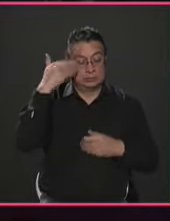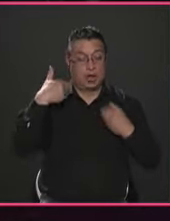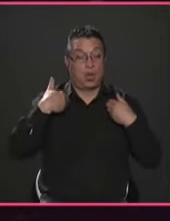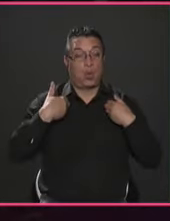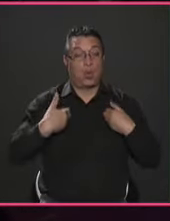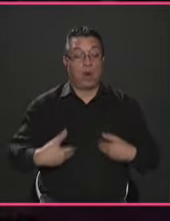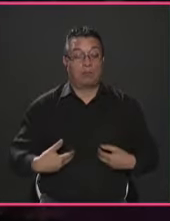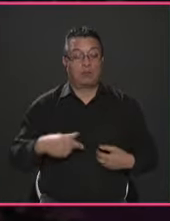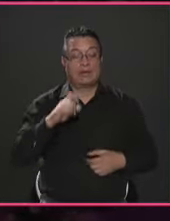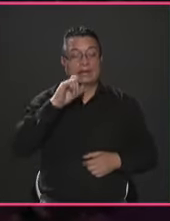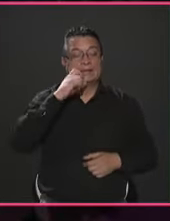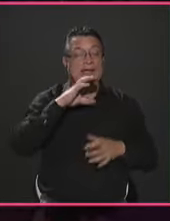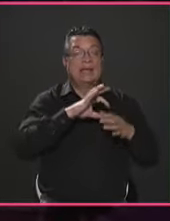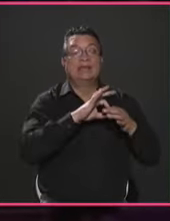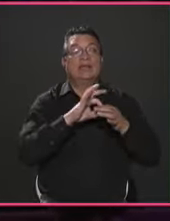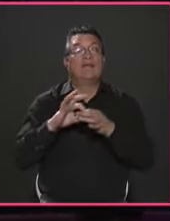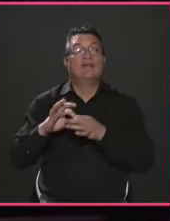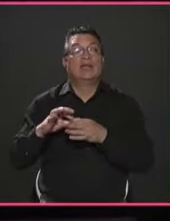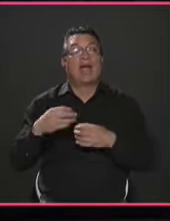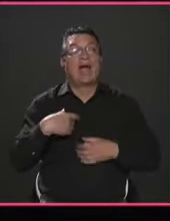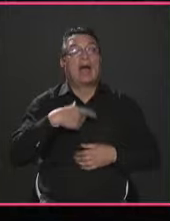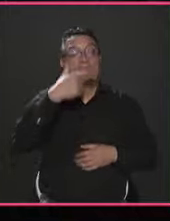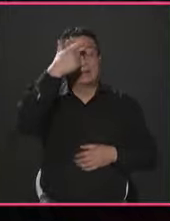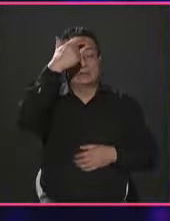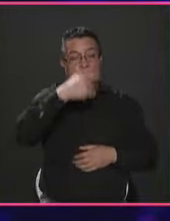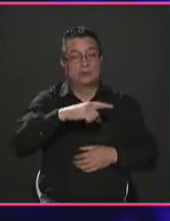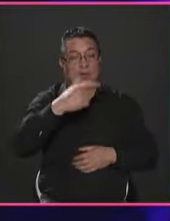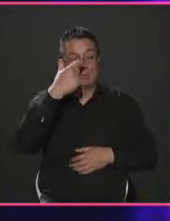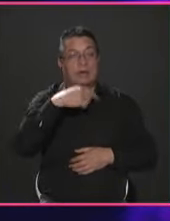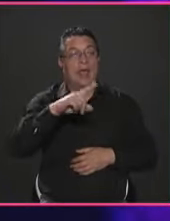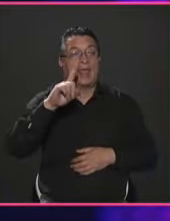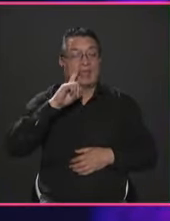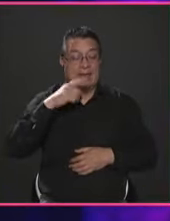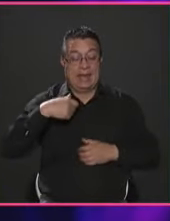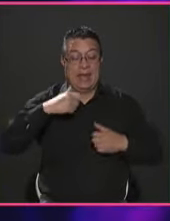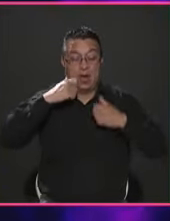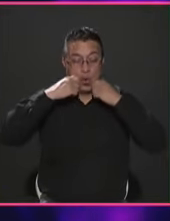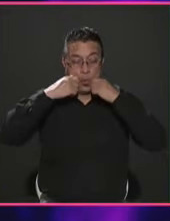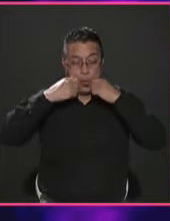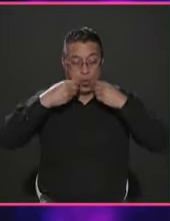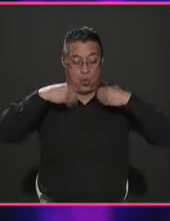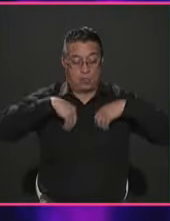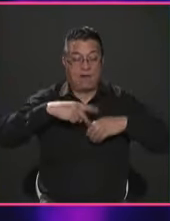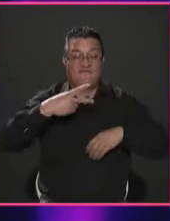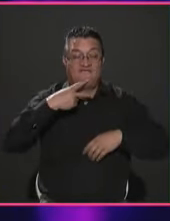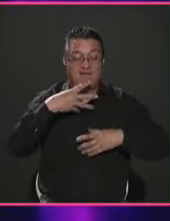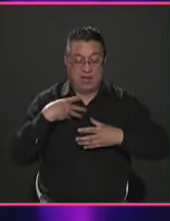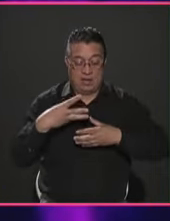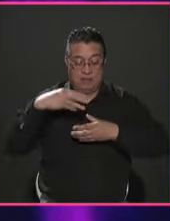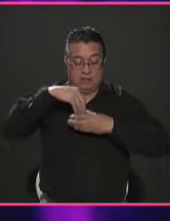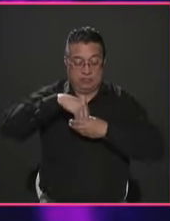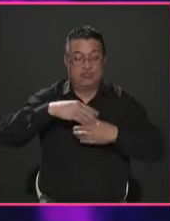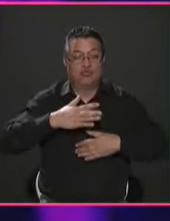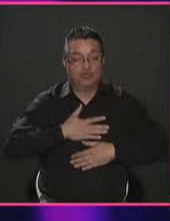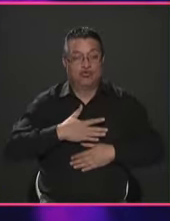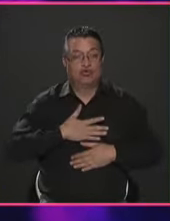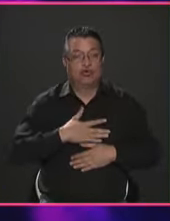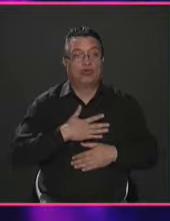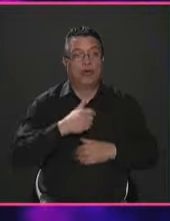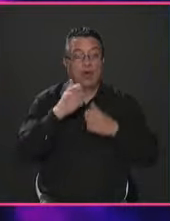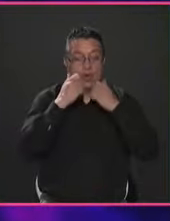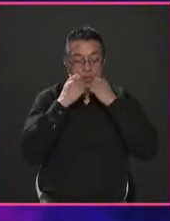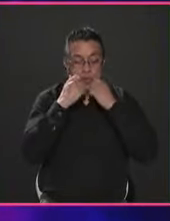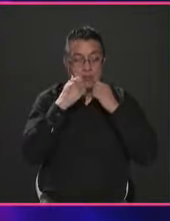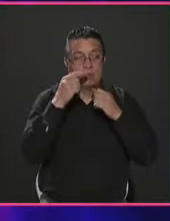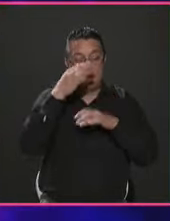que significa ser una persona que tiene un cuerpo y que vive dentro de un cuerpo y que es un cuerpo un cuerpo que es